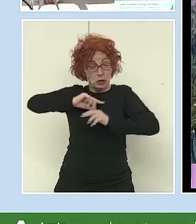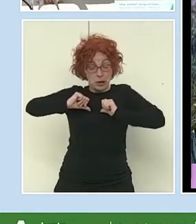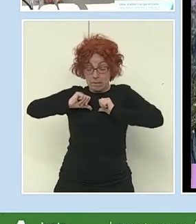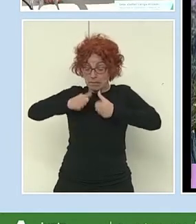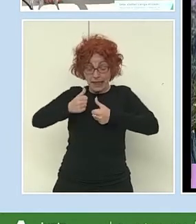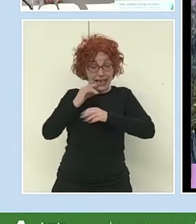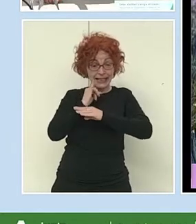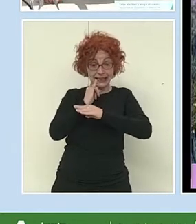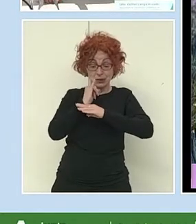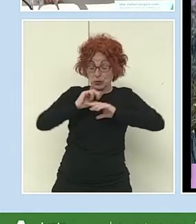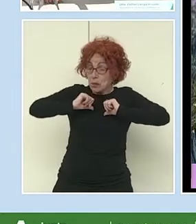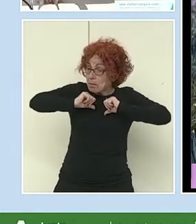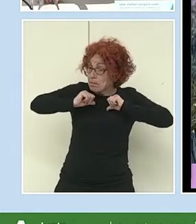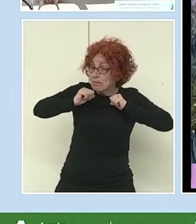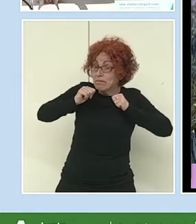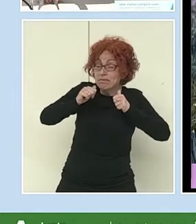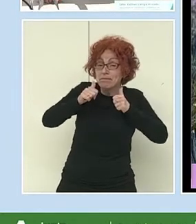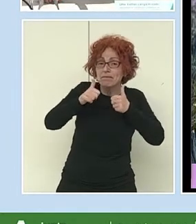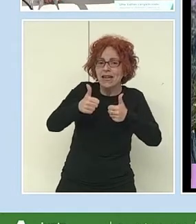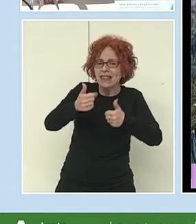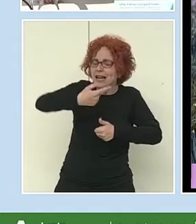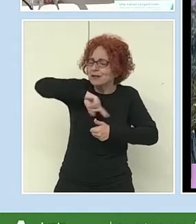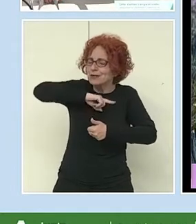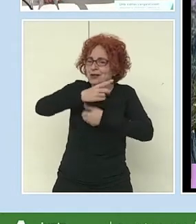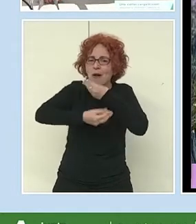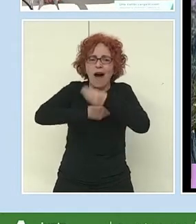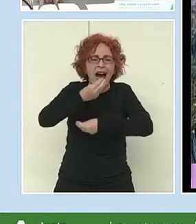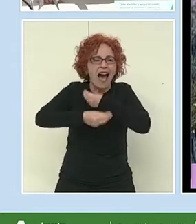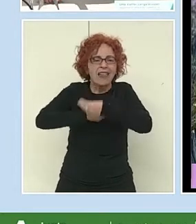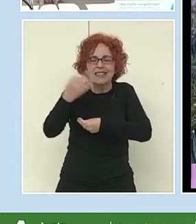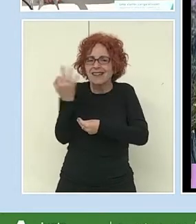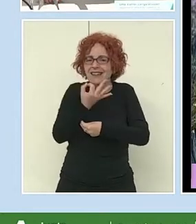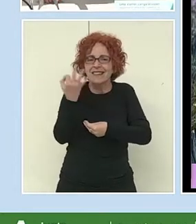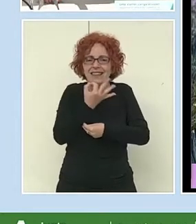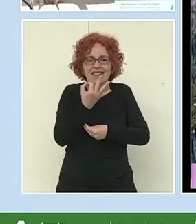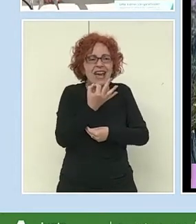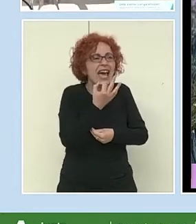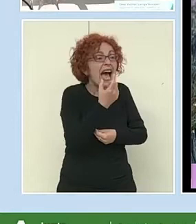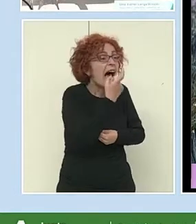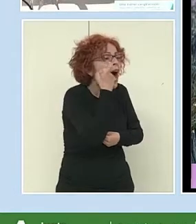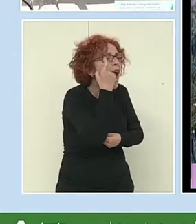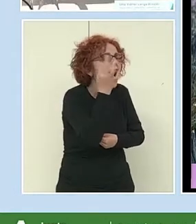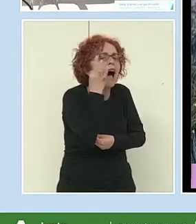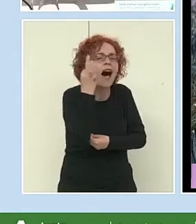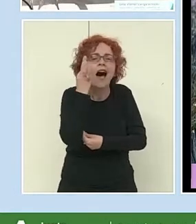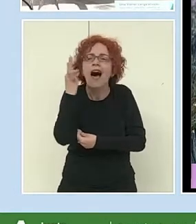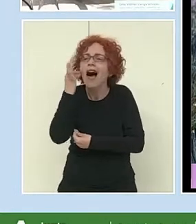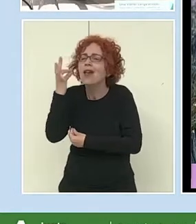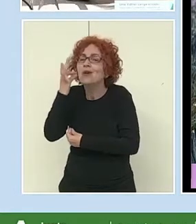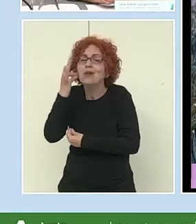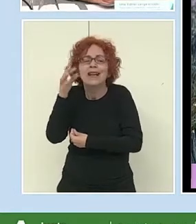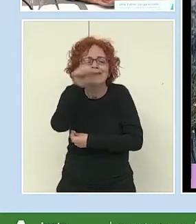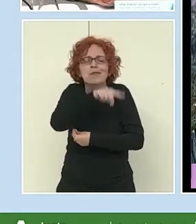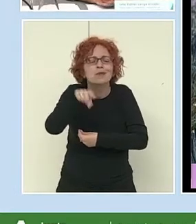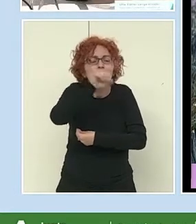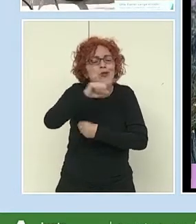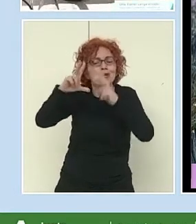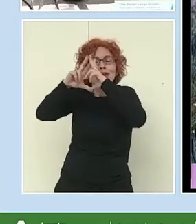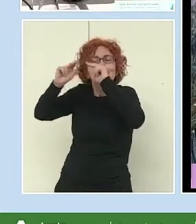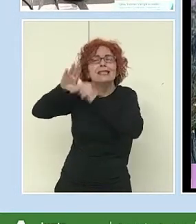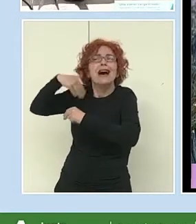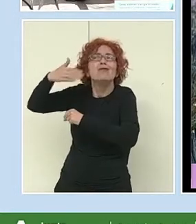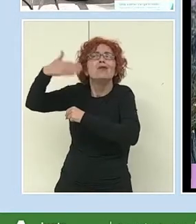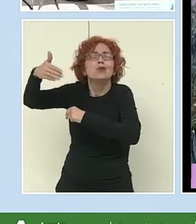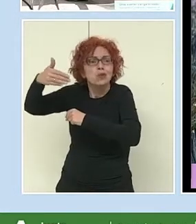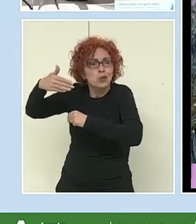anime o se motive a las alumnas a que no tengan miedo a equivocarse, entre comillas, a la hora de elegir